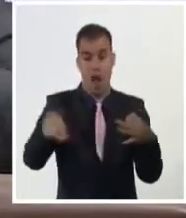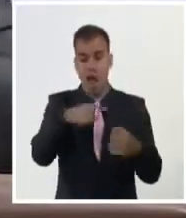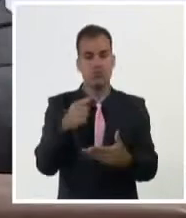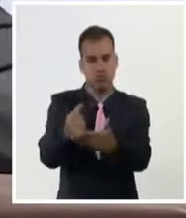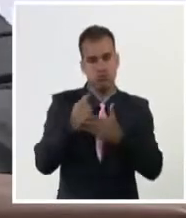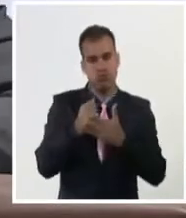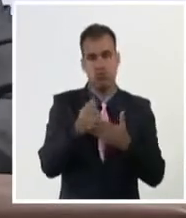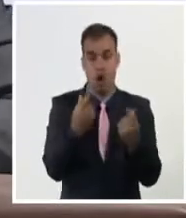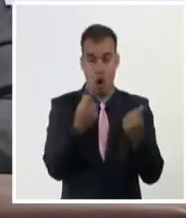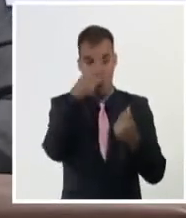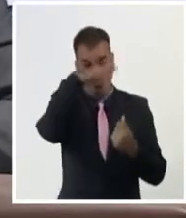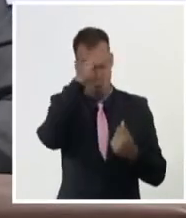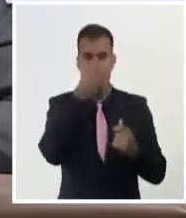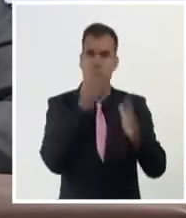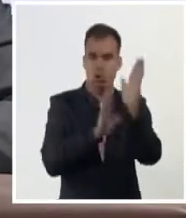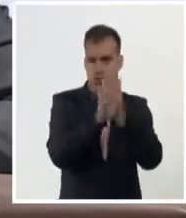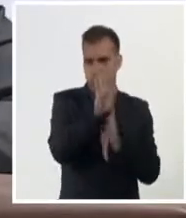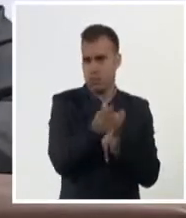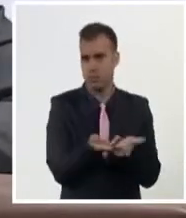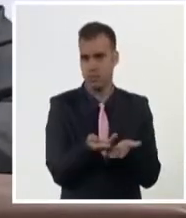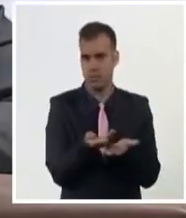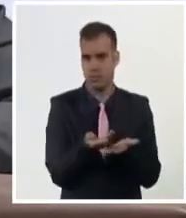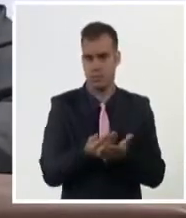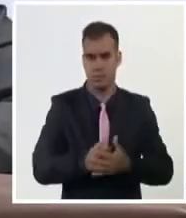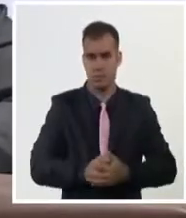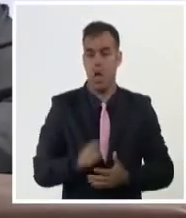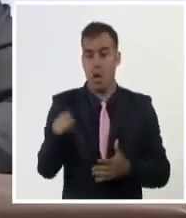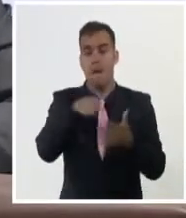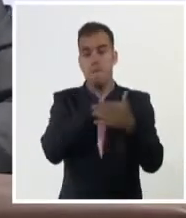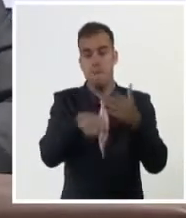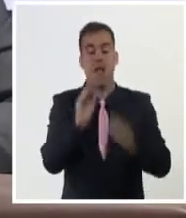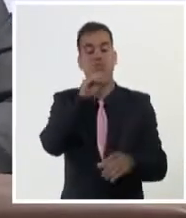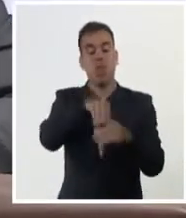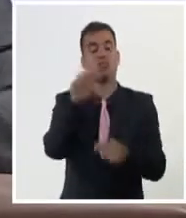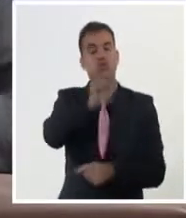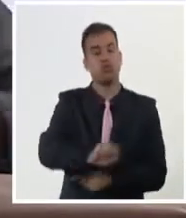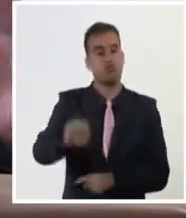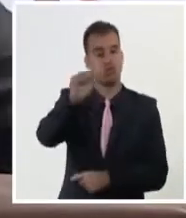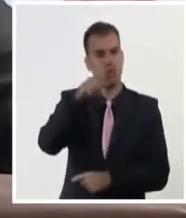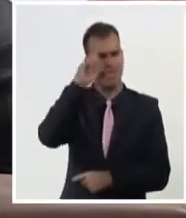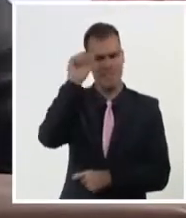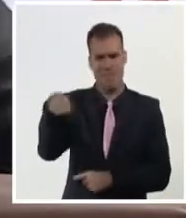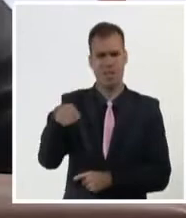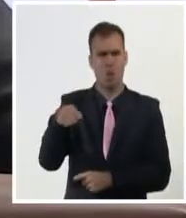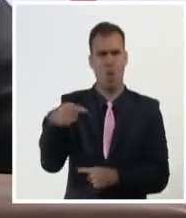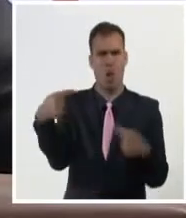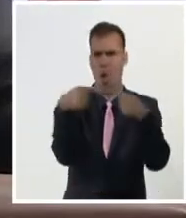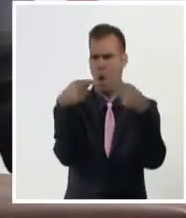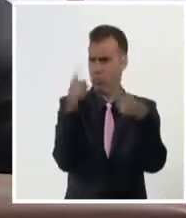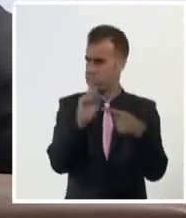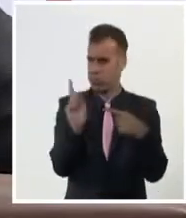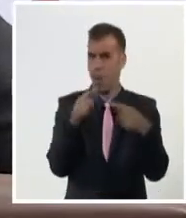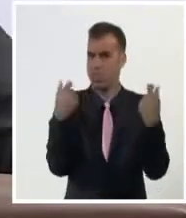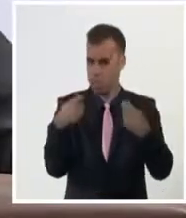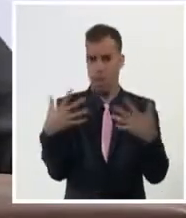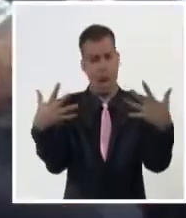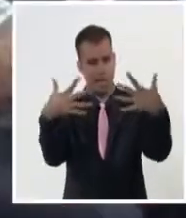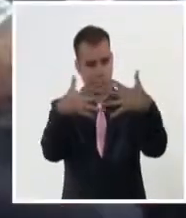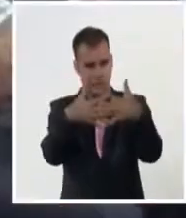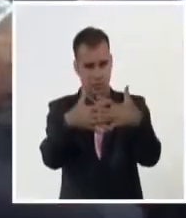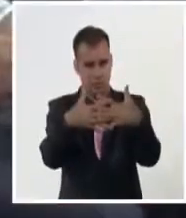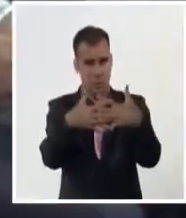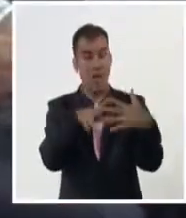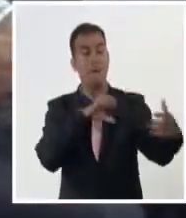estatal, que son es un diseño dentro de nuestro socialismo y que no podemos ver como enemigo, al contrario, pero tiene que haber una empresa socialista que funcione